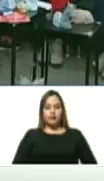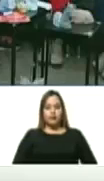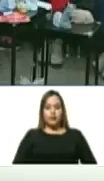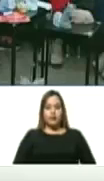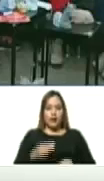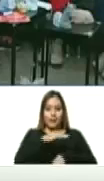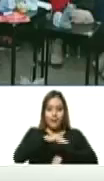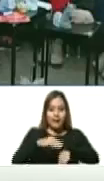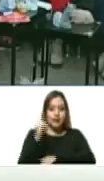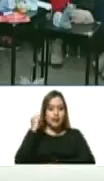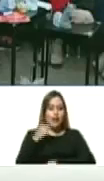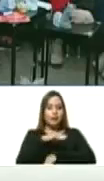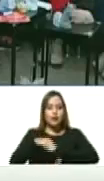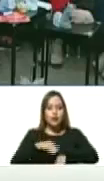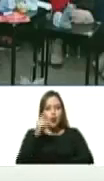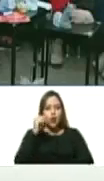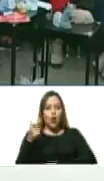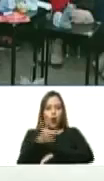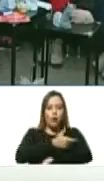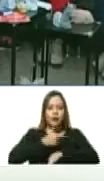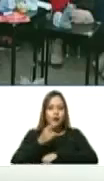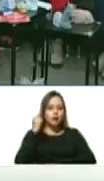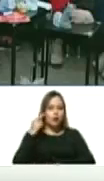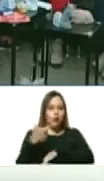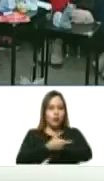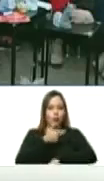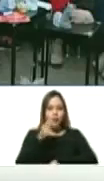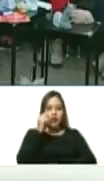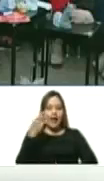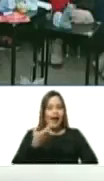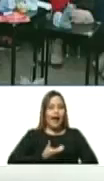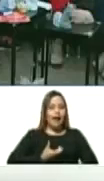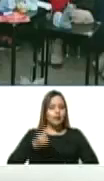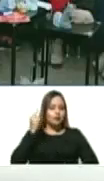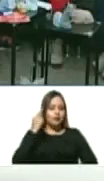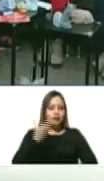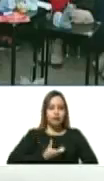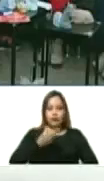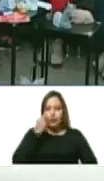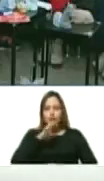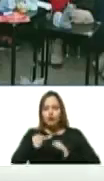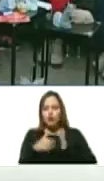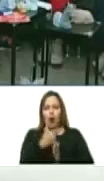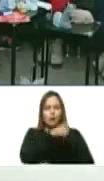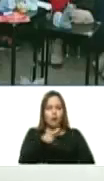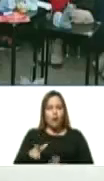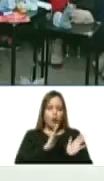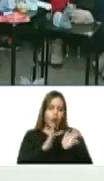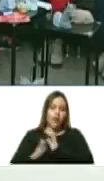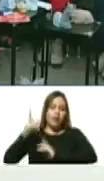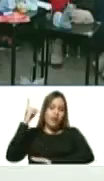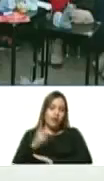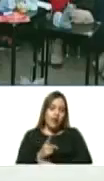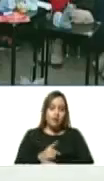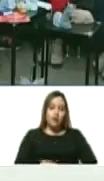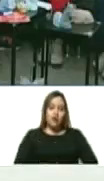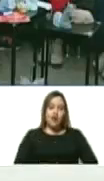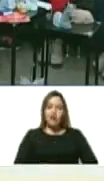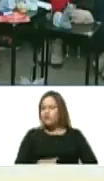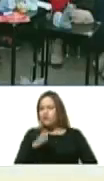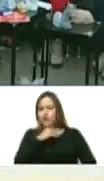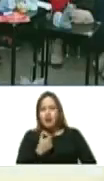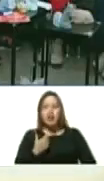ministros, ministras, gobernadores, gobernadoras, alcaldes, alcaldesas, poder popular, estamos obligados a no fallarle a